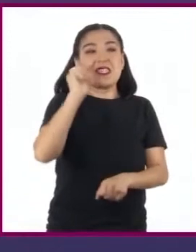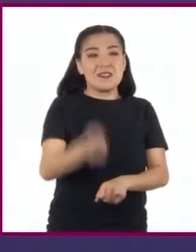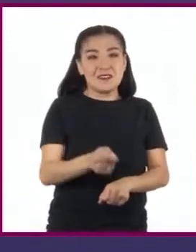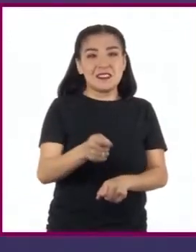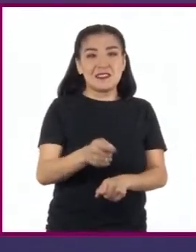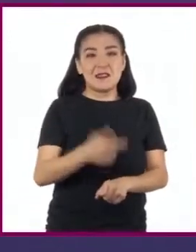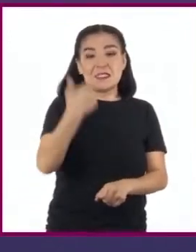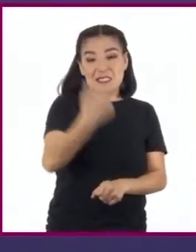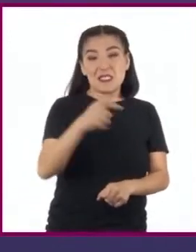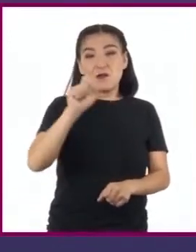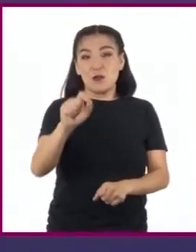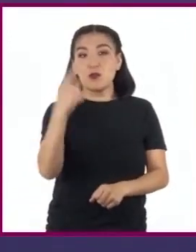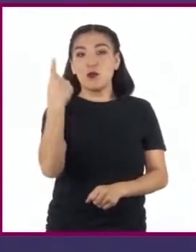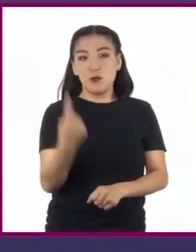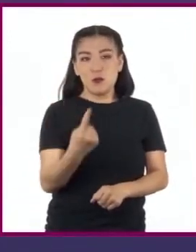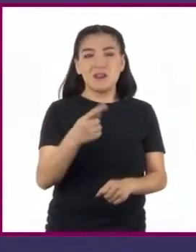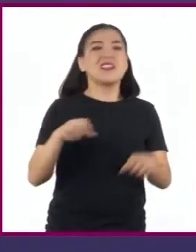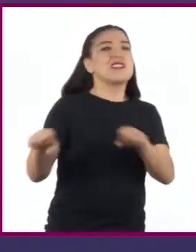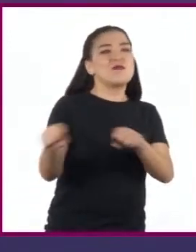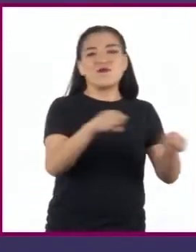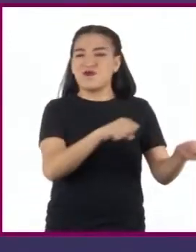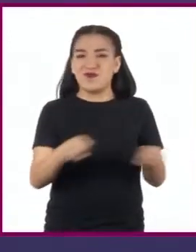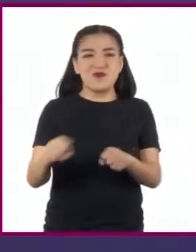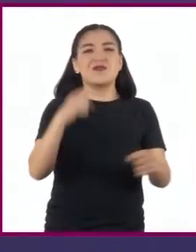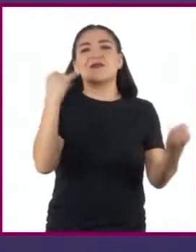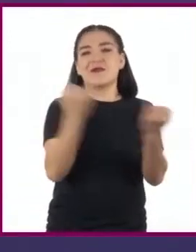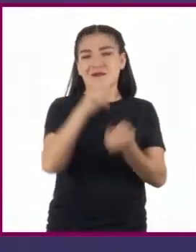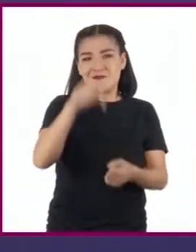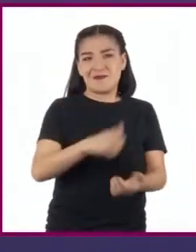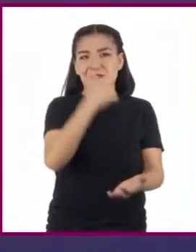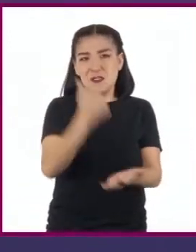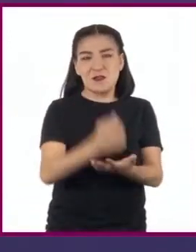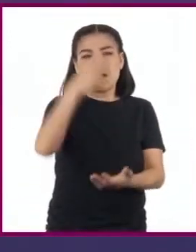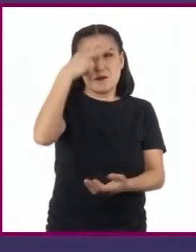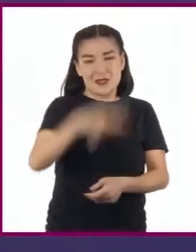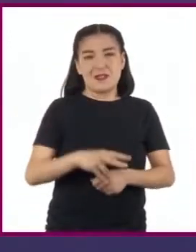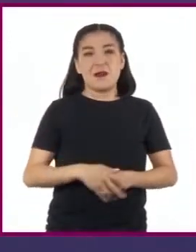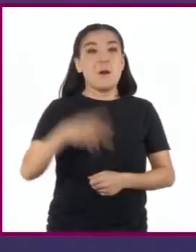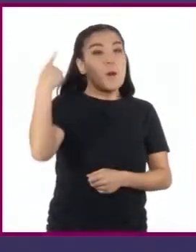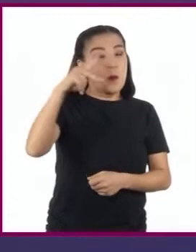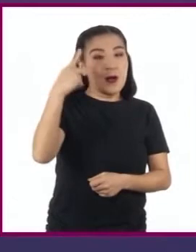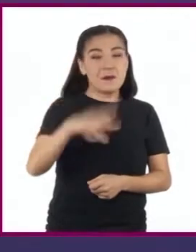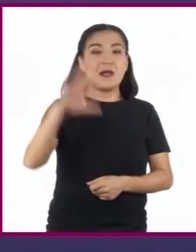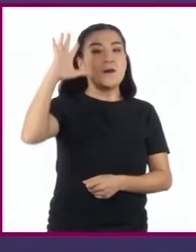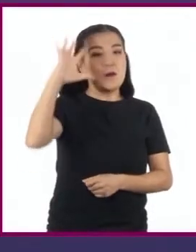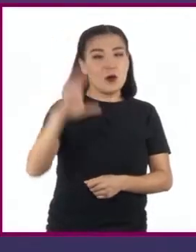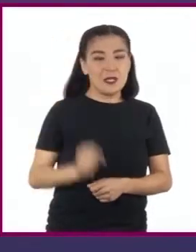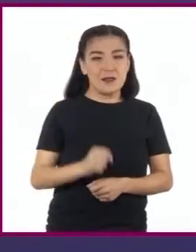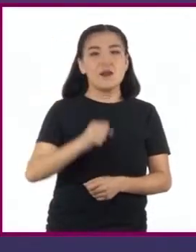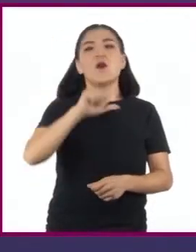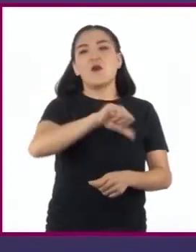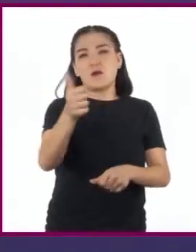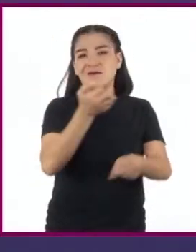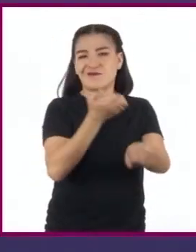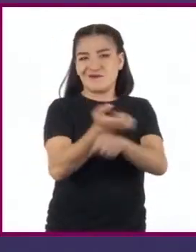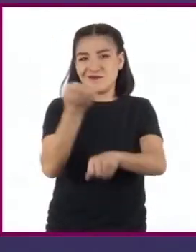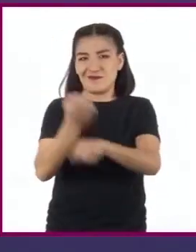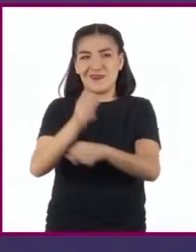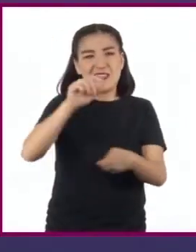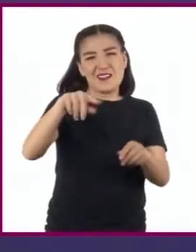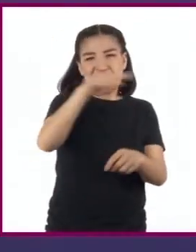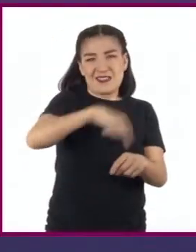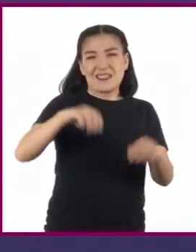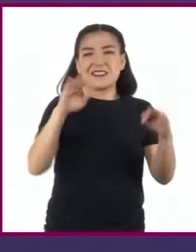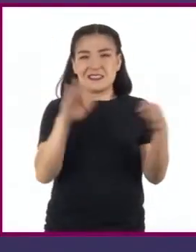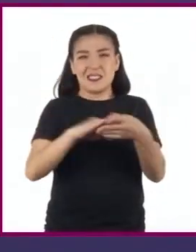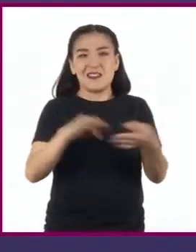magnitud 7.1 sacudió la Ciudad de México, Puebla, Morelos y otros estados aledaños, causando